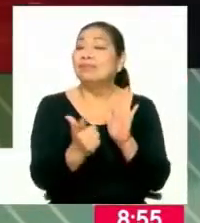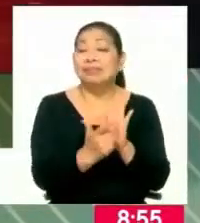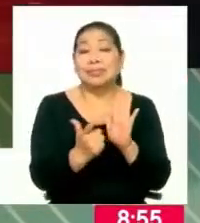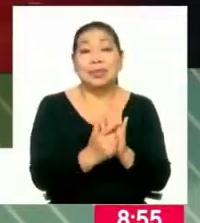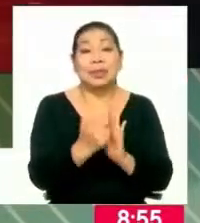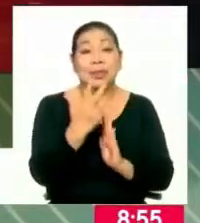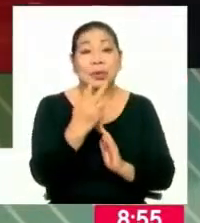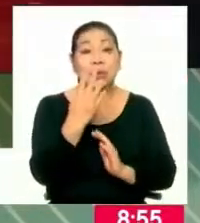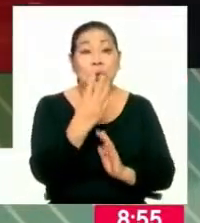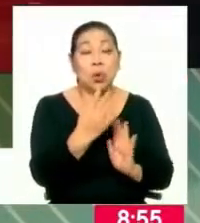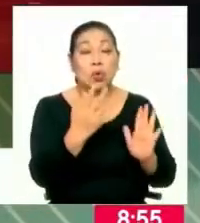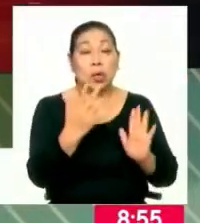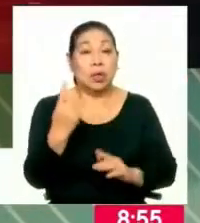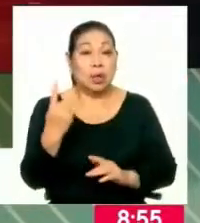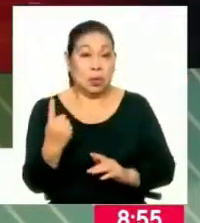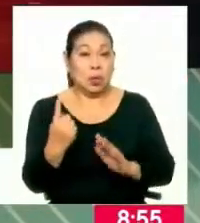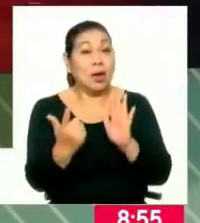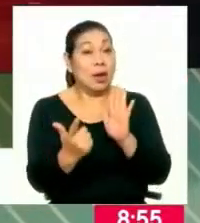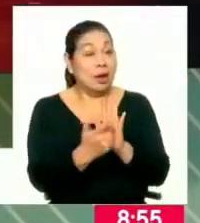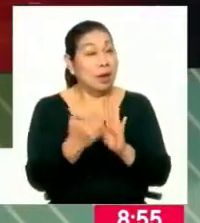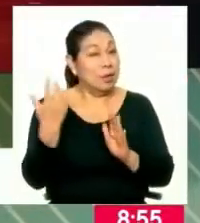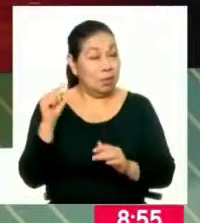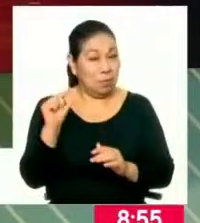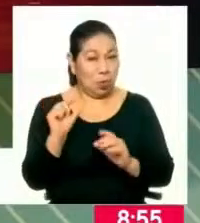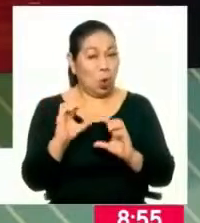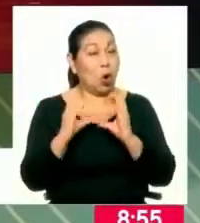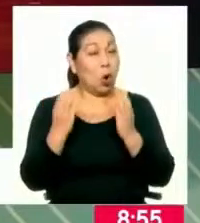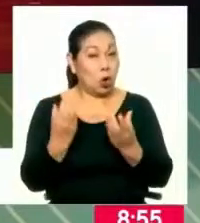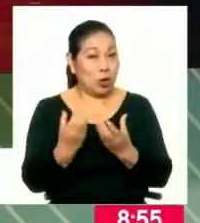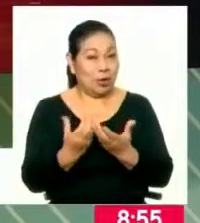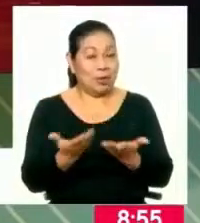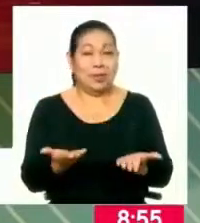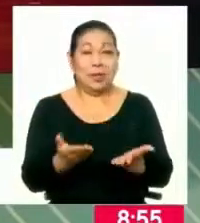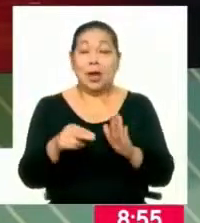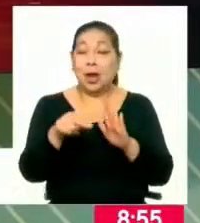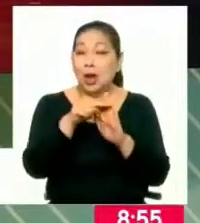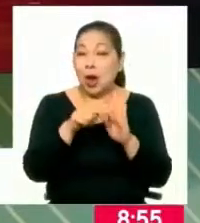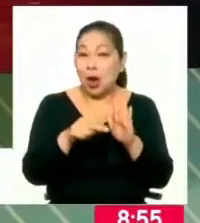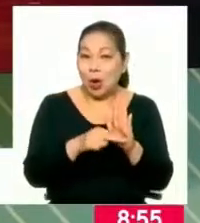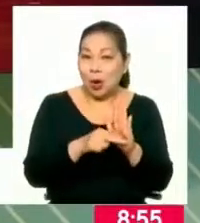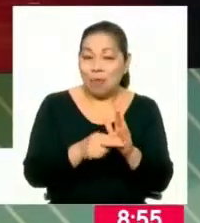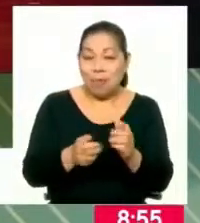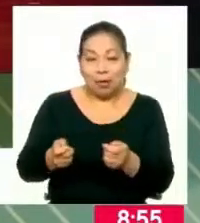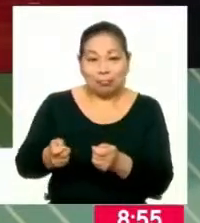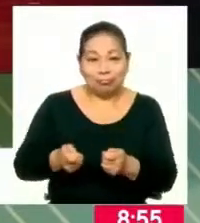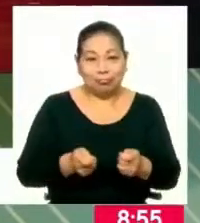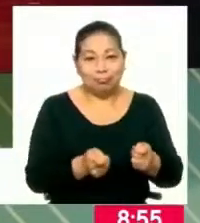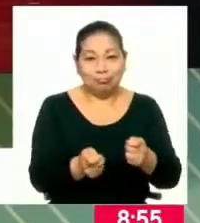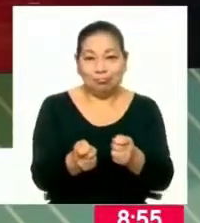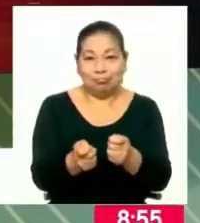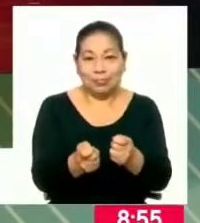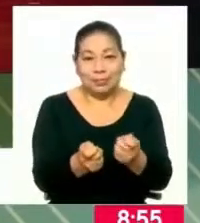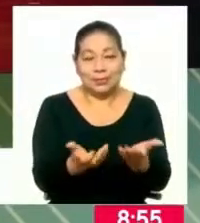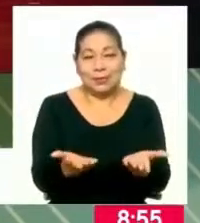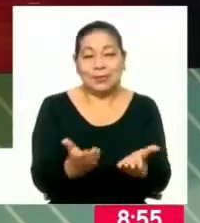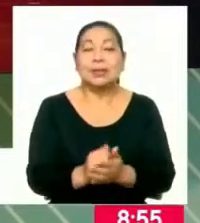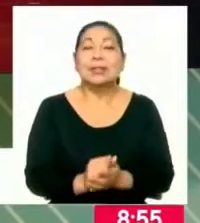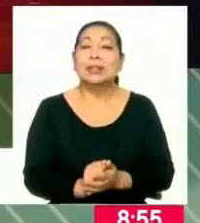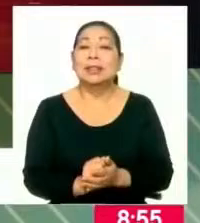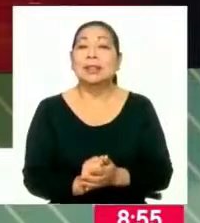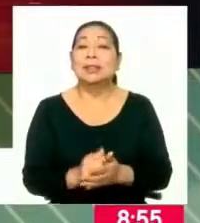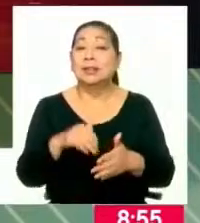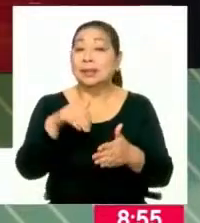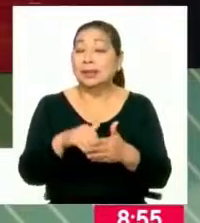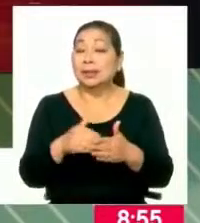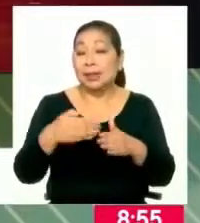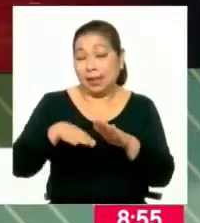ejemplo, 31.481 que sacó recientemente el Congreso, violando la intangibilidad normativa para acomodar ya las